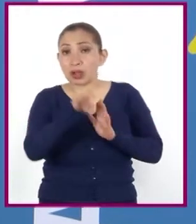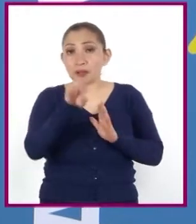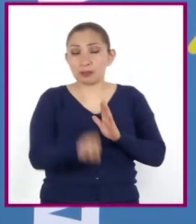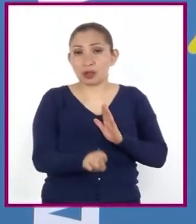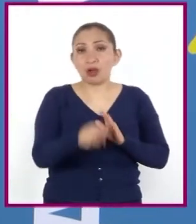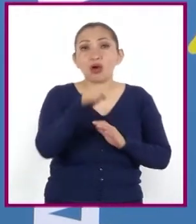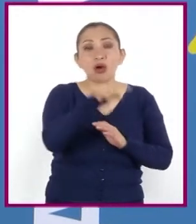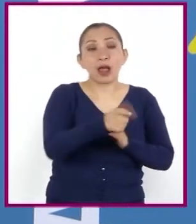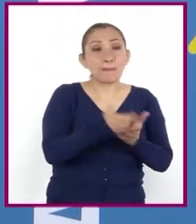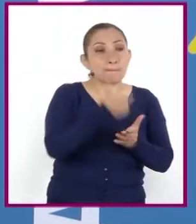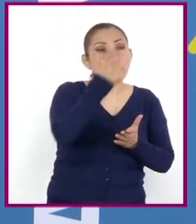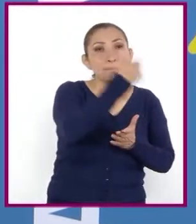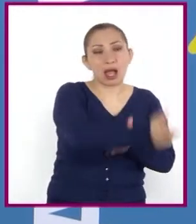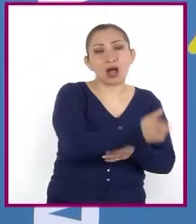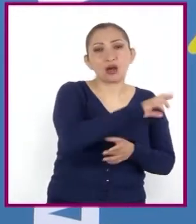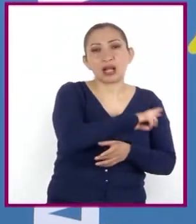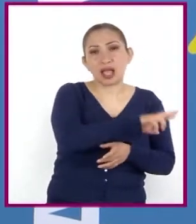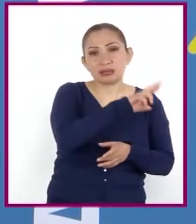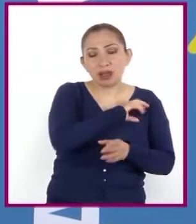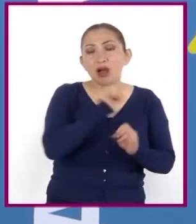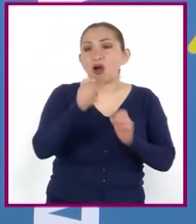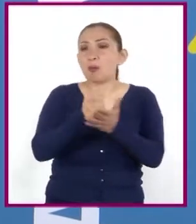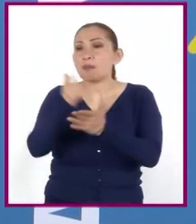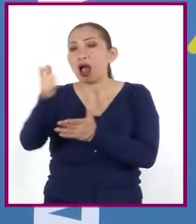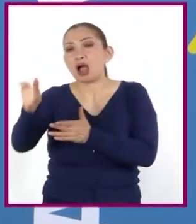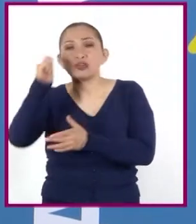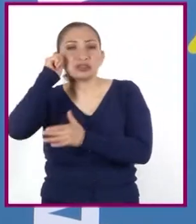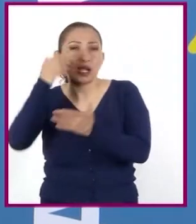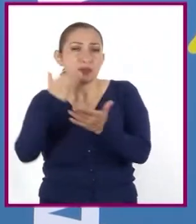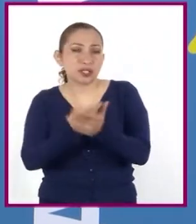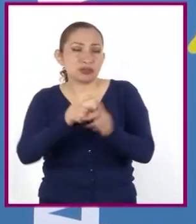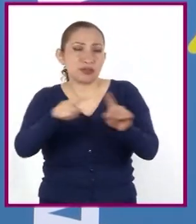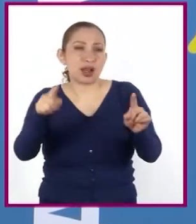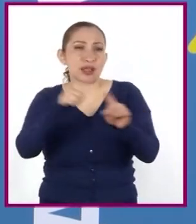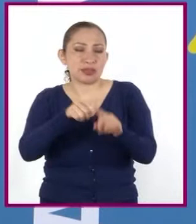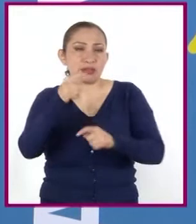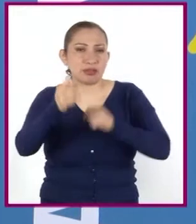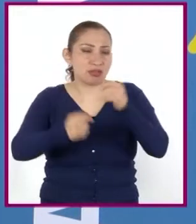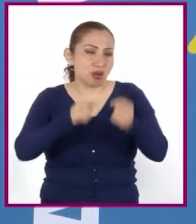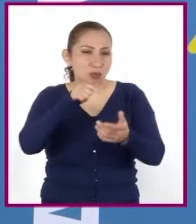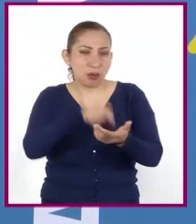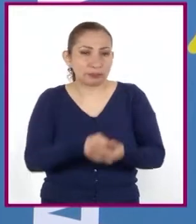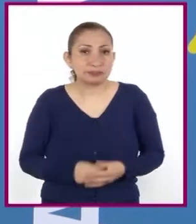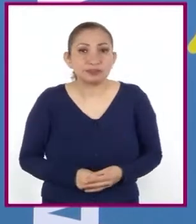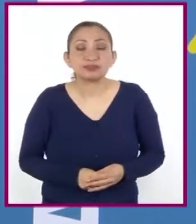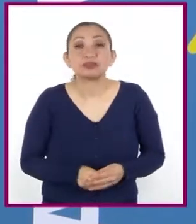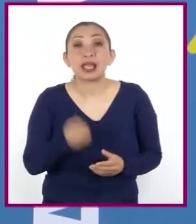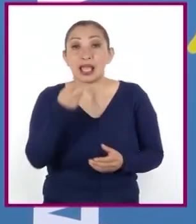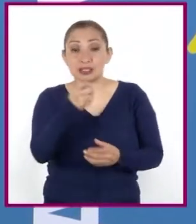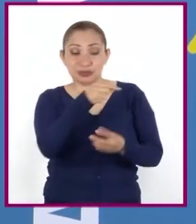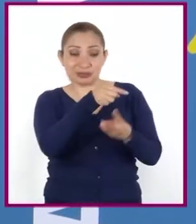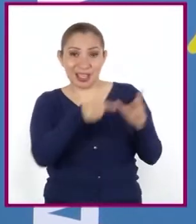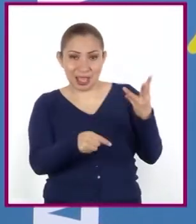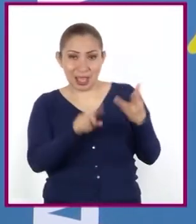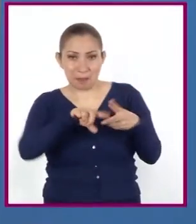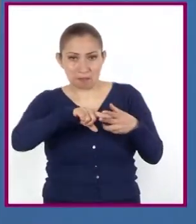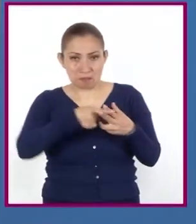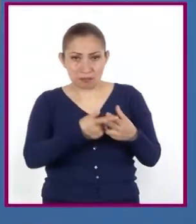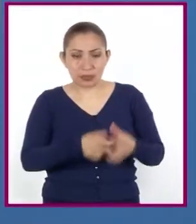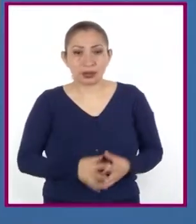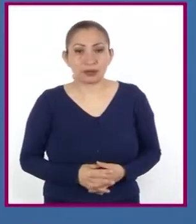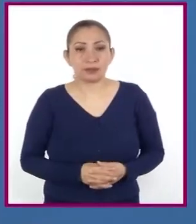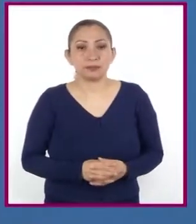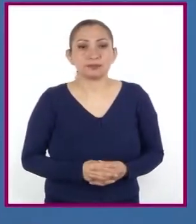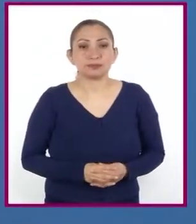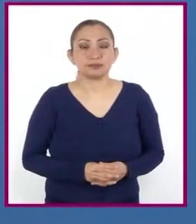ejemplo el pago de alquiler y el pago de servicios, entre otros. Establecido lo anterior, iniciemos.